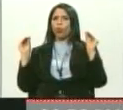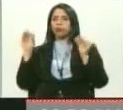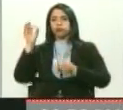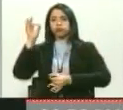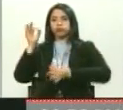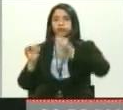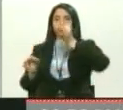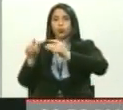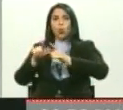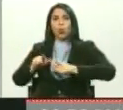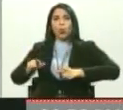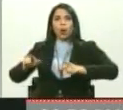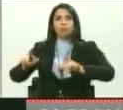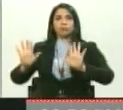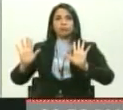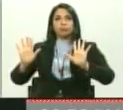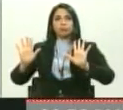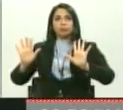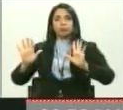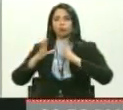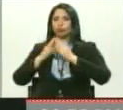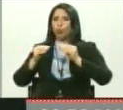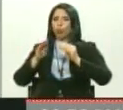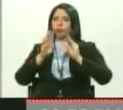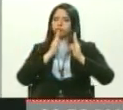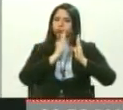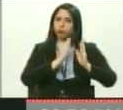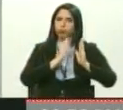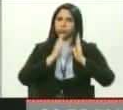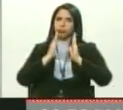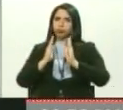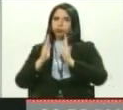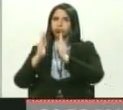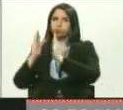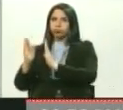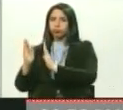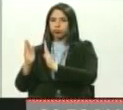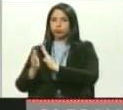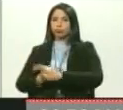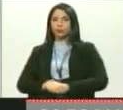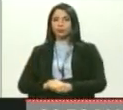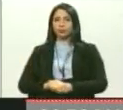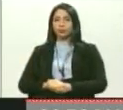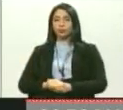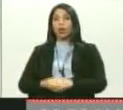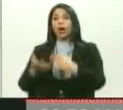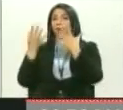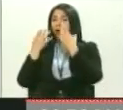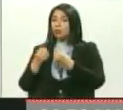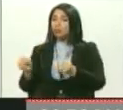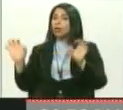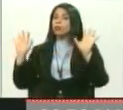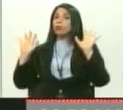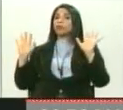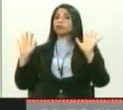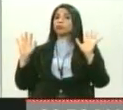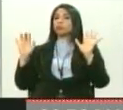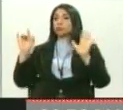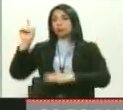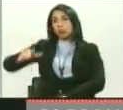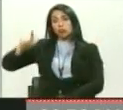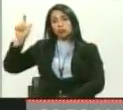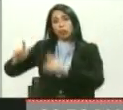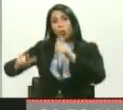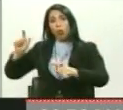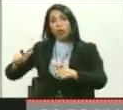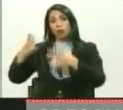lugar. Todo lo vamos a poner en su justo lugar. Al que entendió, entendió, Diosdado. Yo